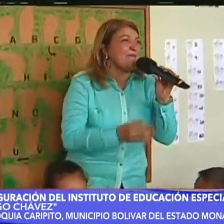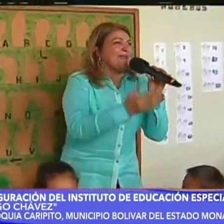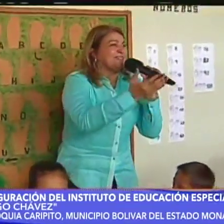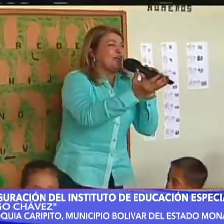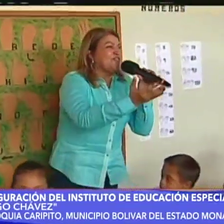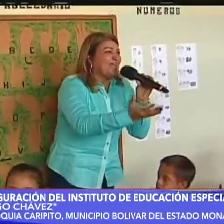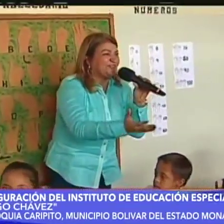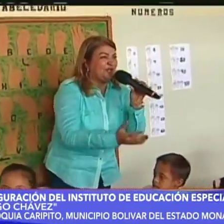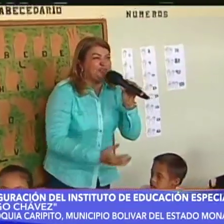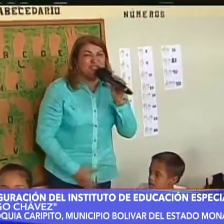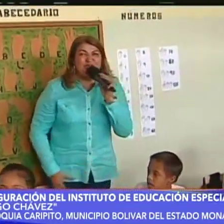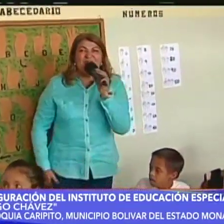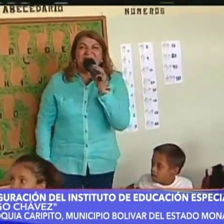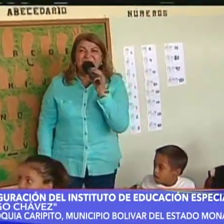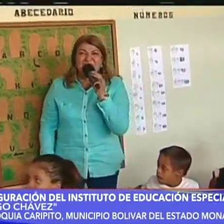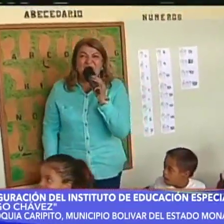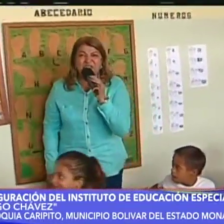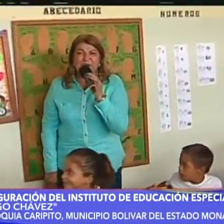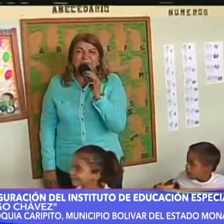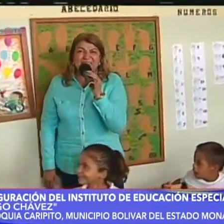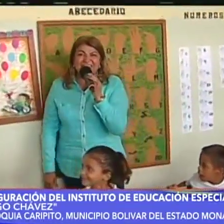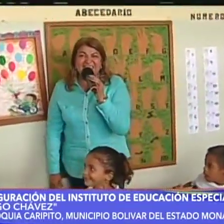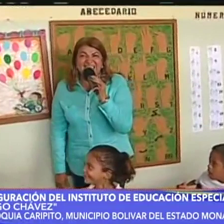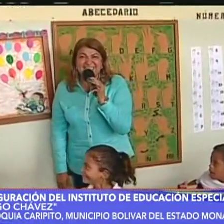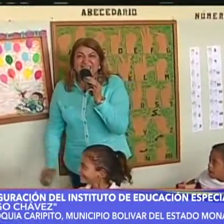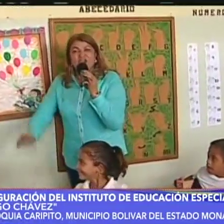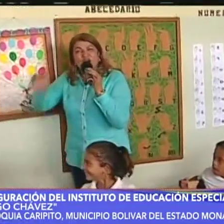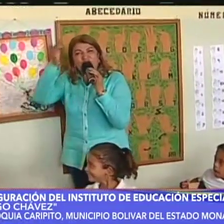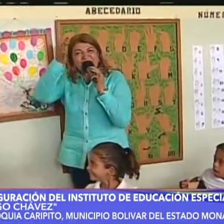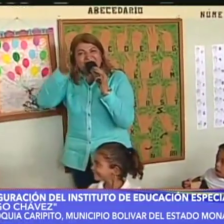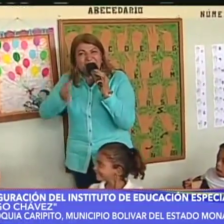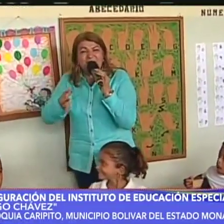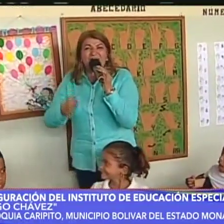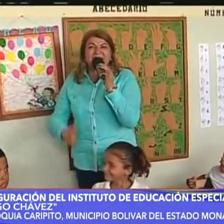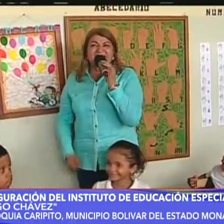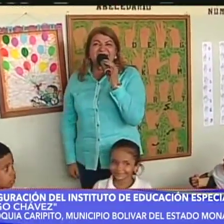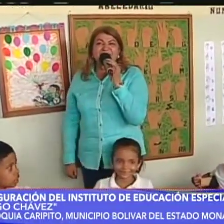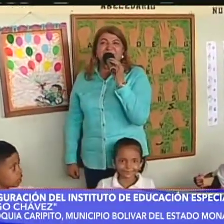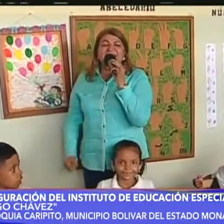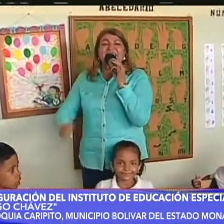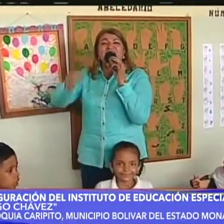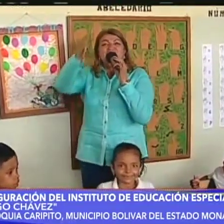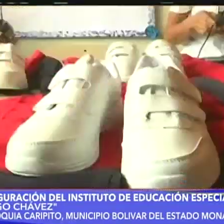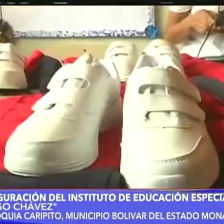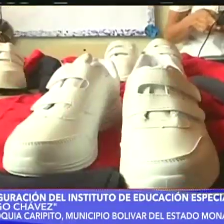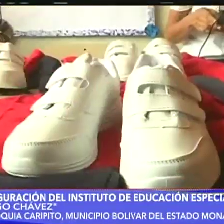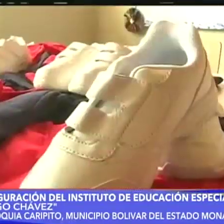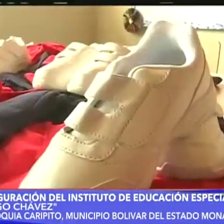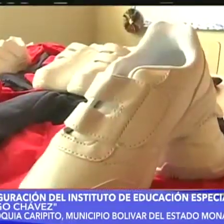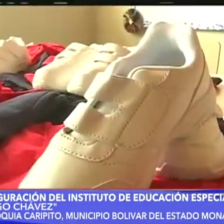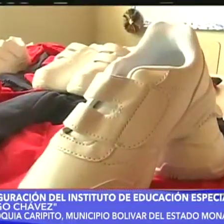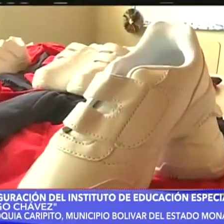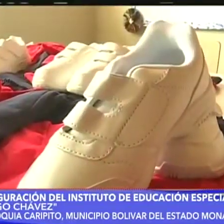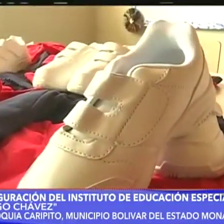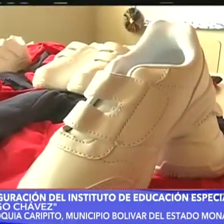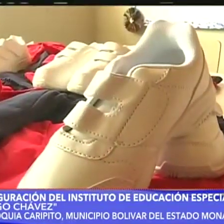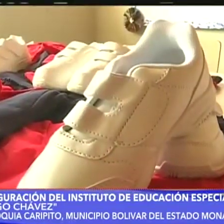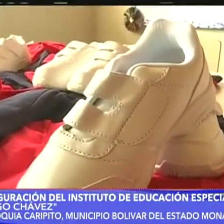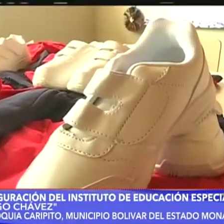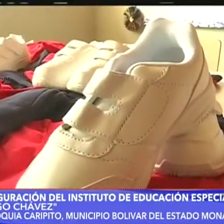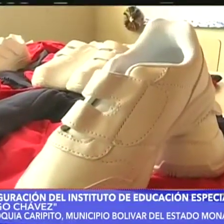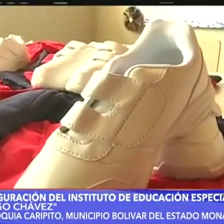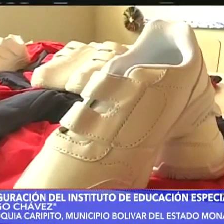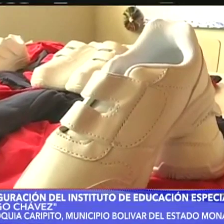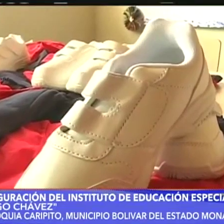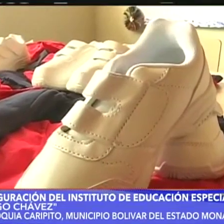es la expresión de estos niños hermosos, presidente. Hoy estamos arrancando aquí con 78 niños y